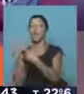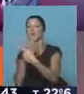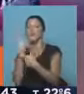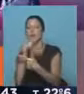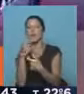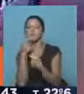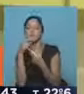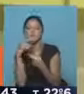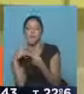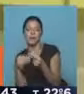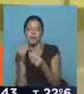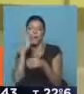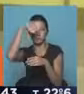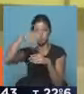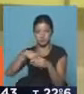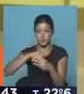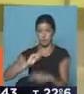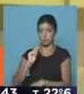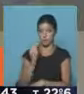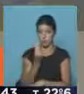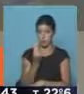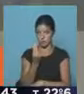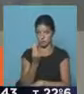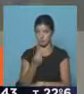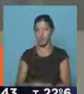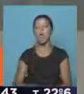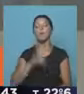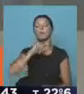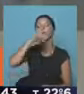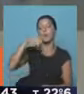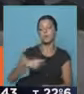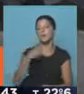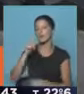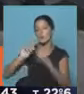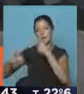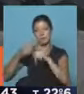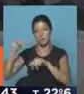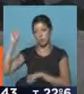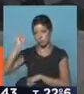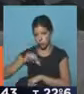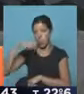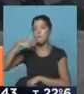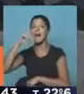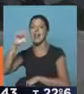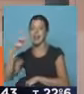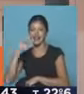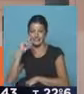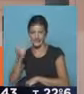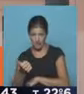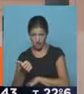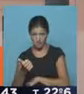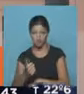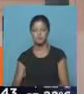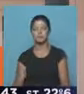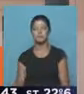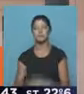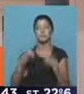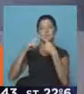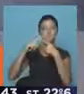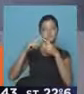envenenaron en un aeropuerto, distanció a Pyongyang de otro aliado regional, Malasia. Corea del Norte